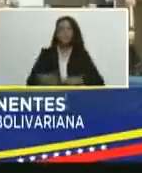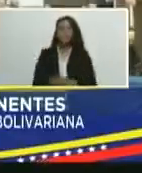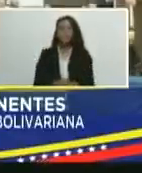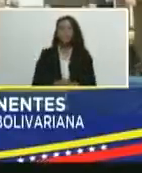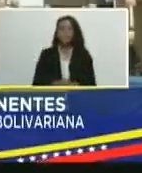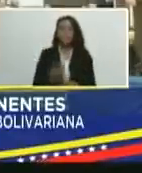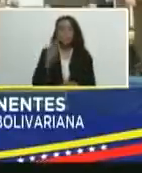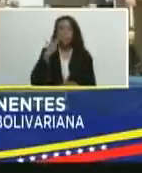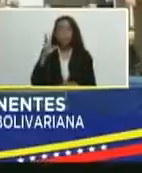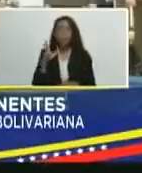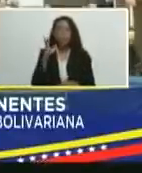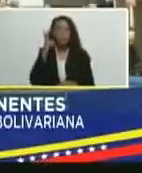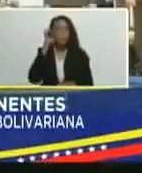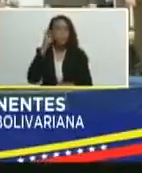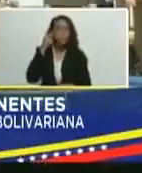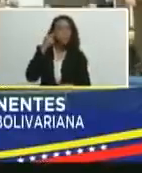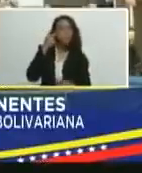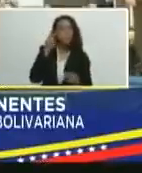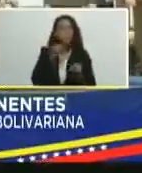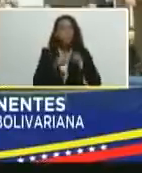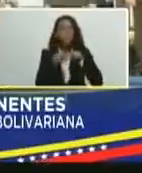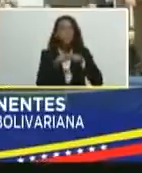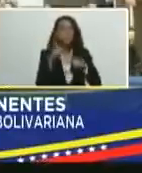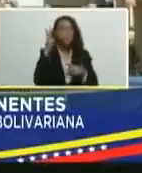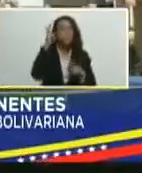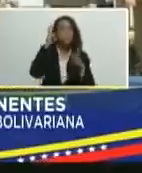Por ahí hay voces agoreras. Oído,